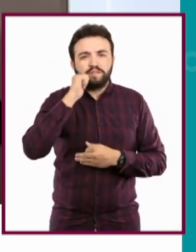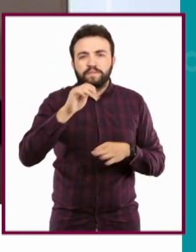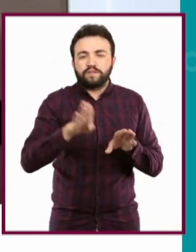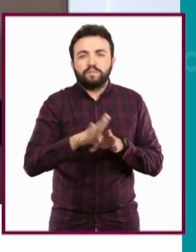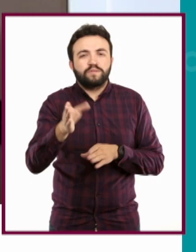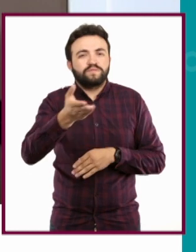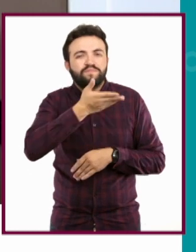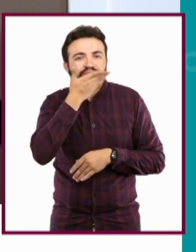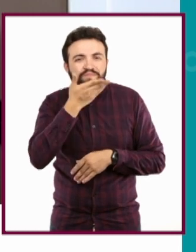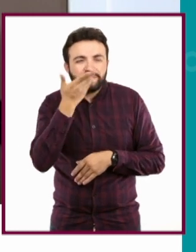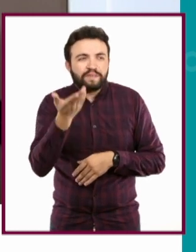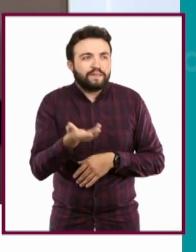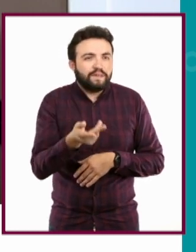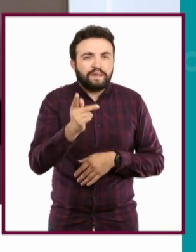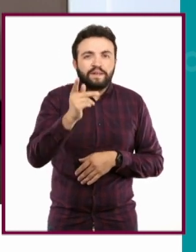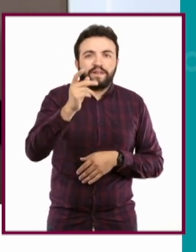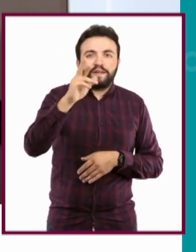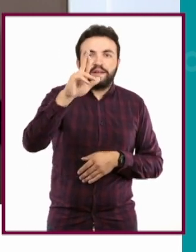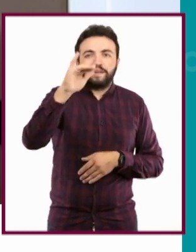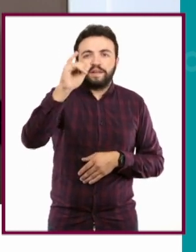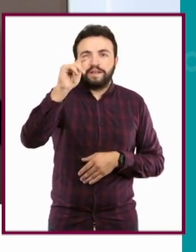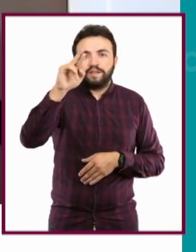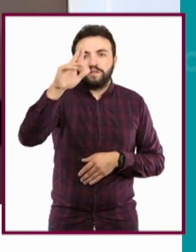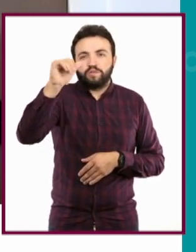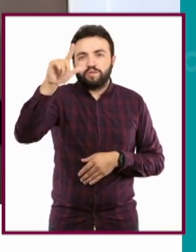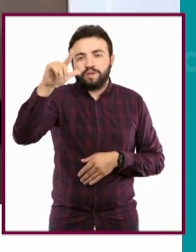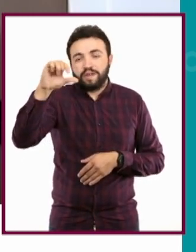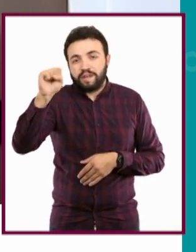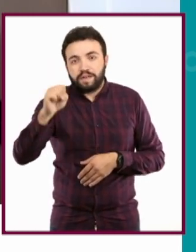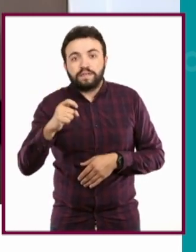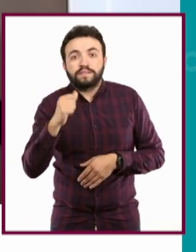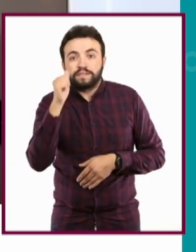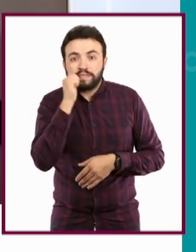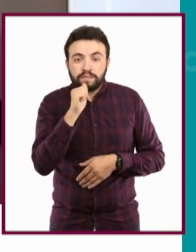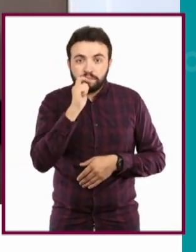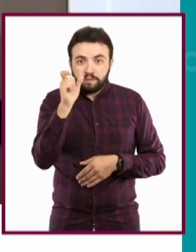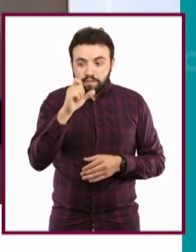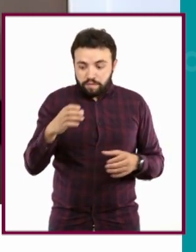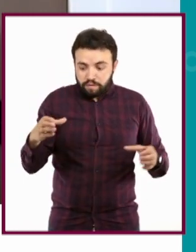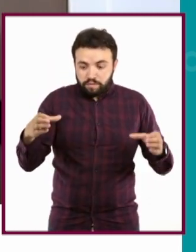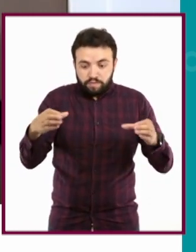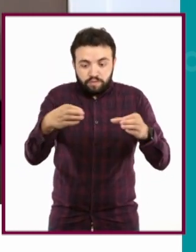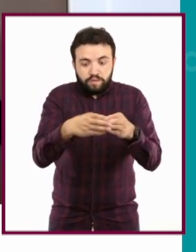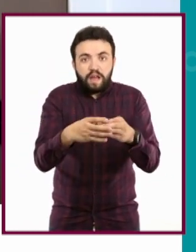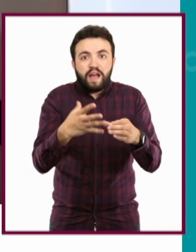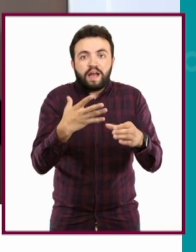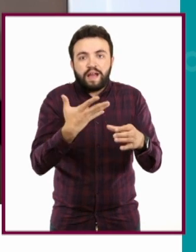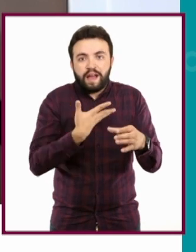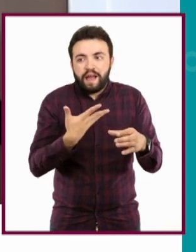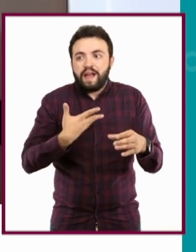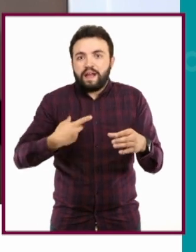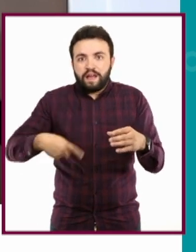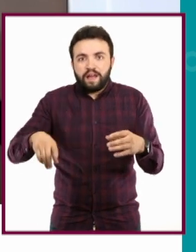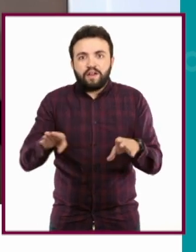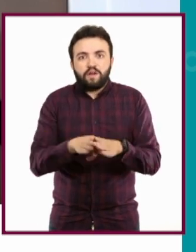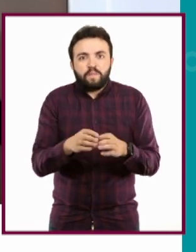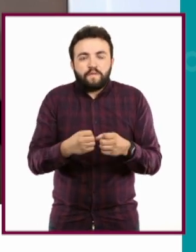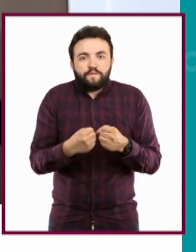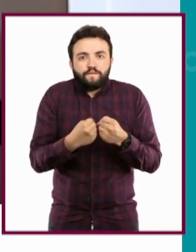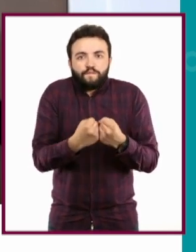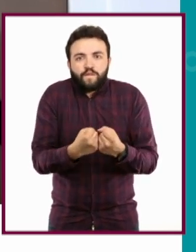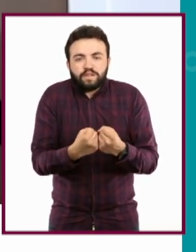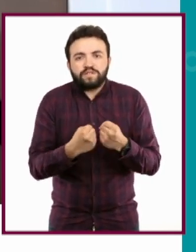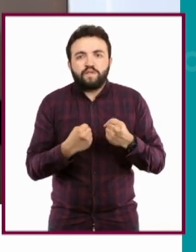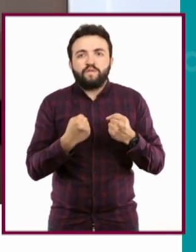tradicionales, ¿no? que podemos revisar. Siempre lo colectivo conlleva una fuerza, que es la fuerza de la multitud,